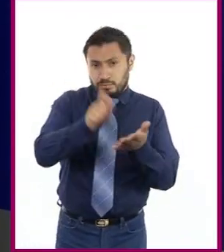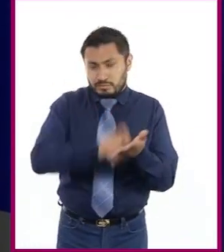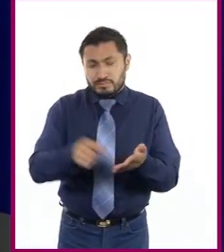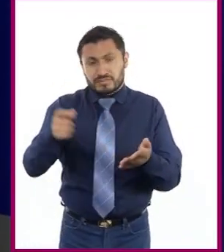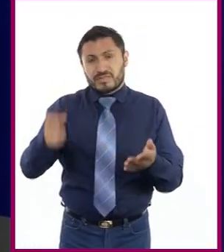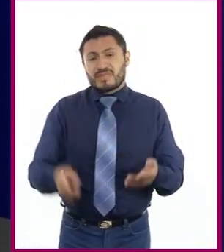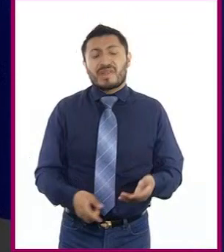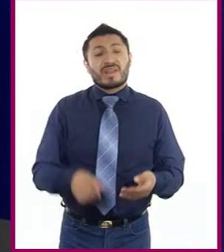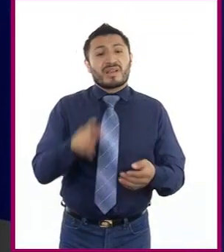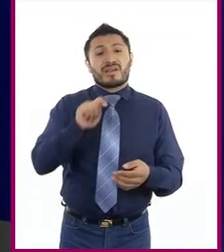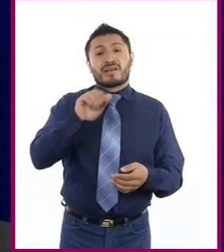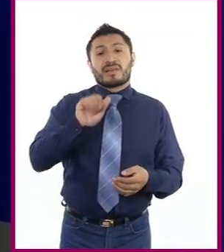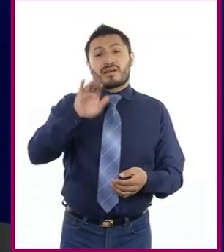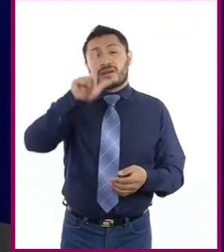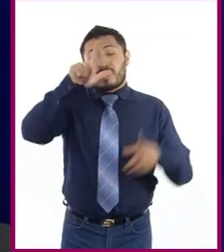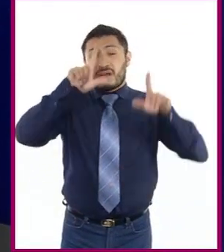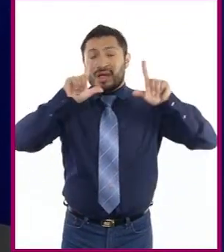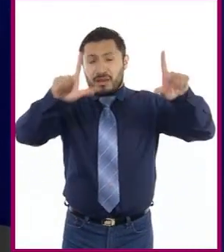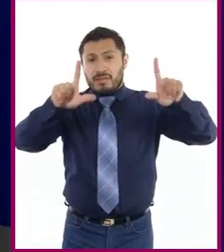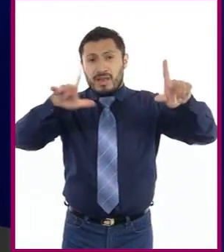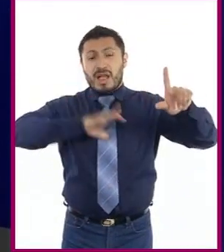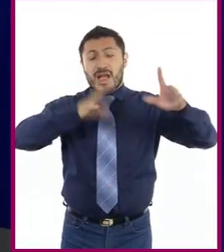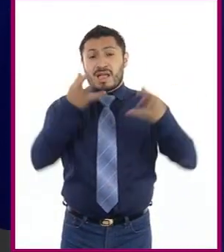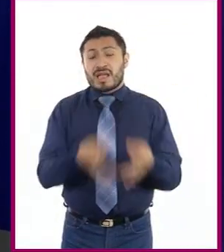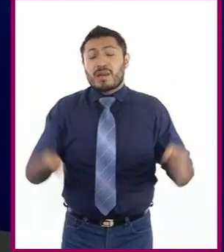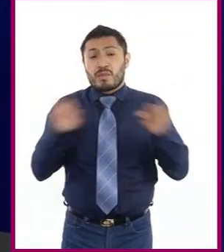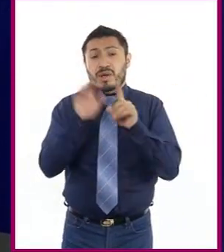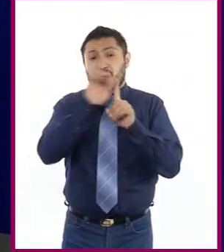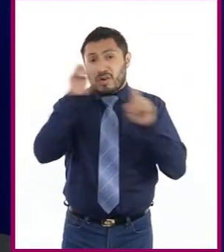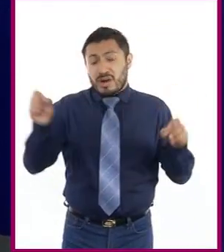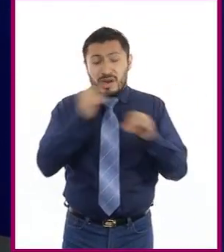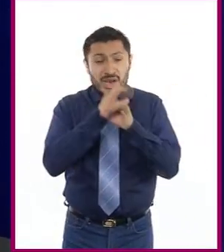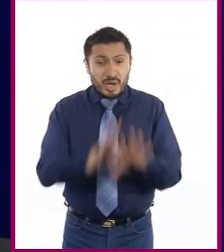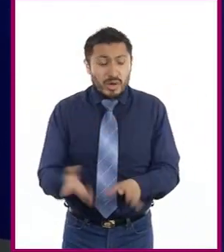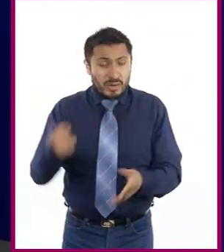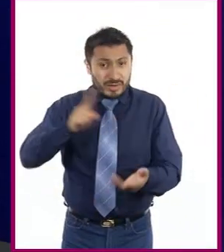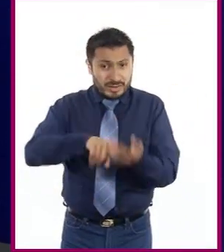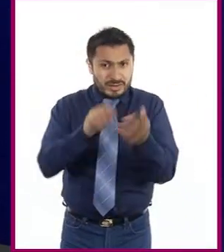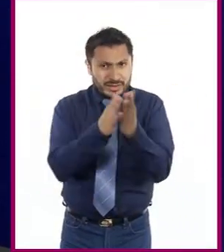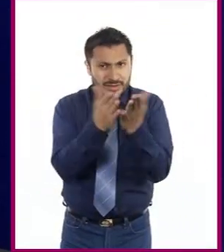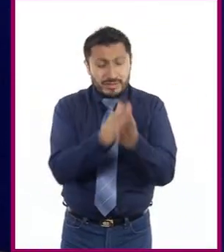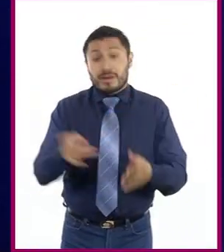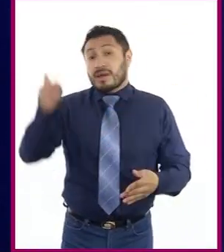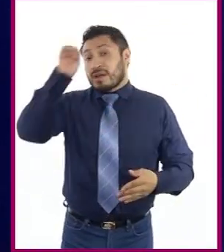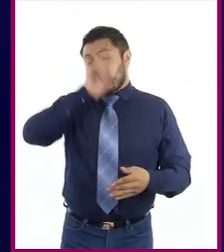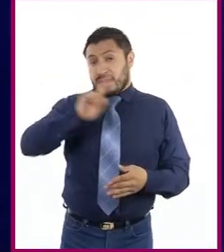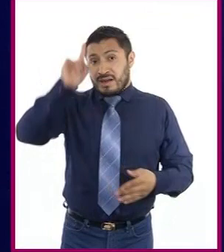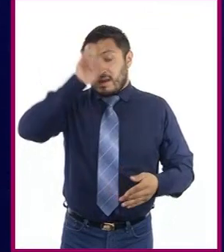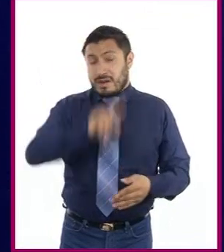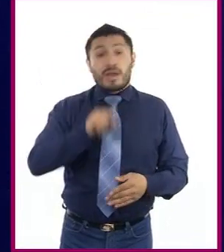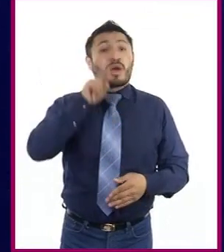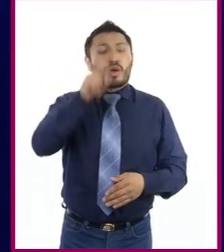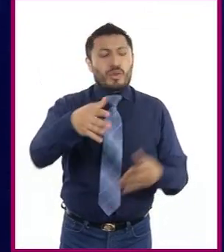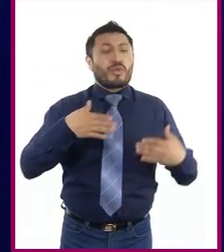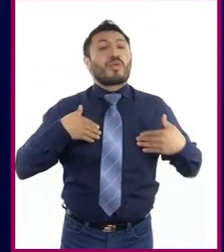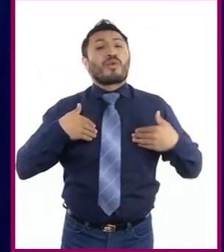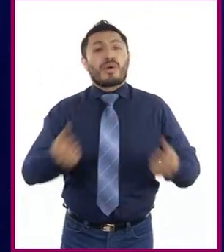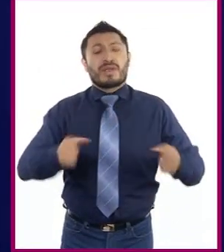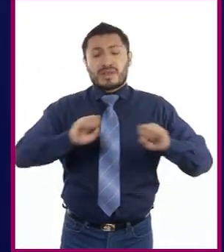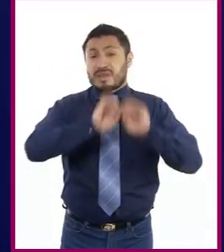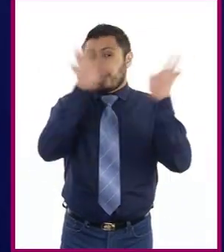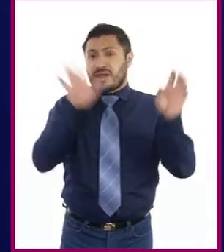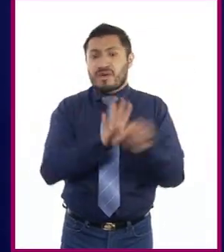lo importante es sistematizar la información de la obra. Les sugerimos que para reafirmar lo que vimos en esta